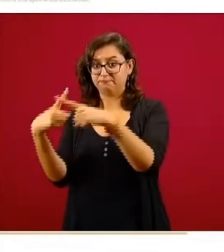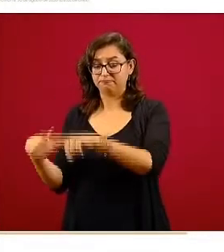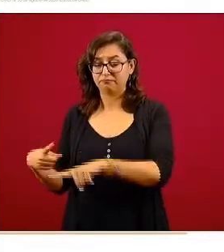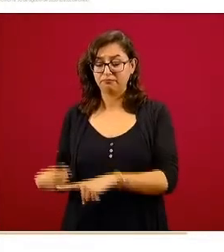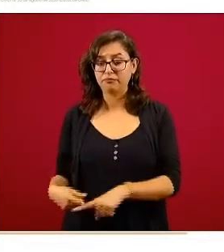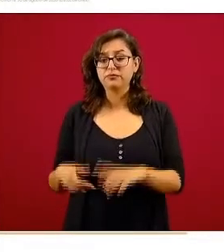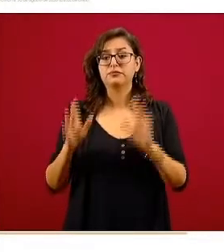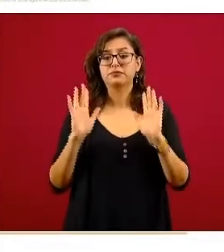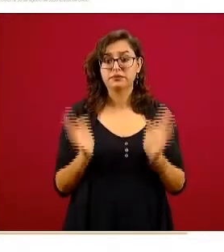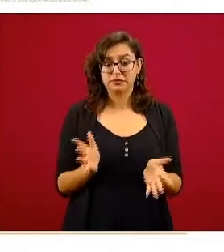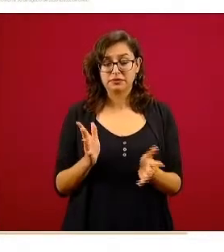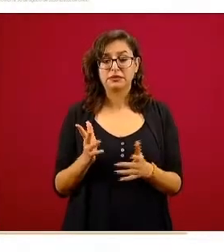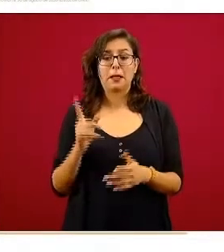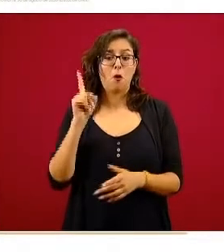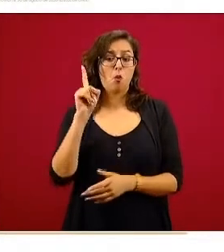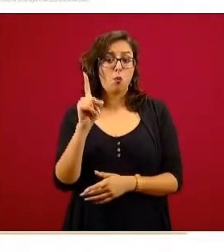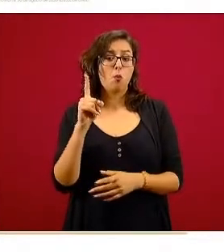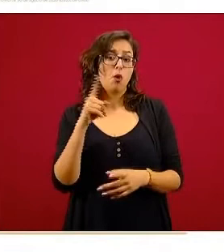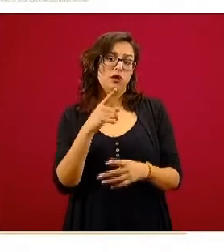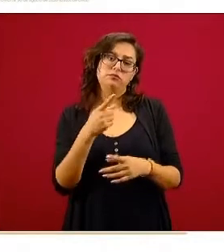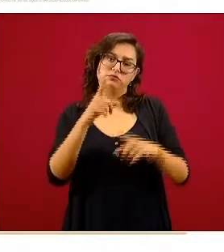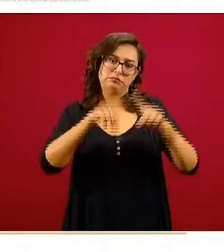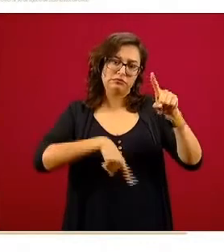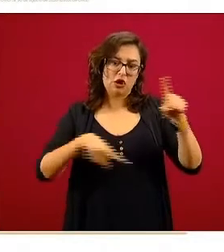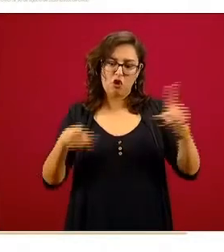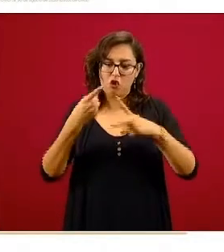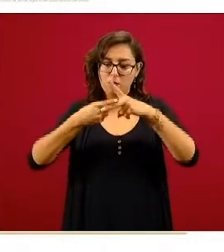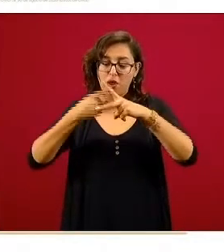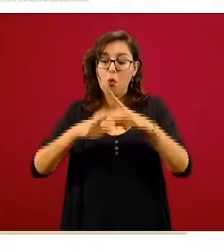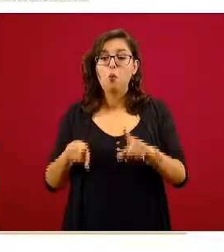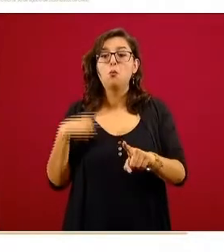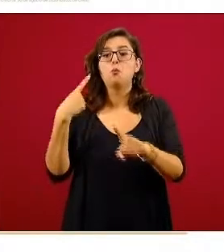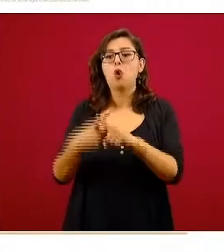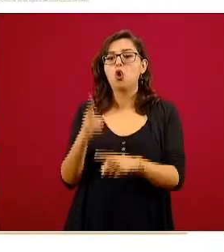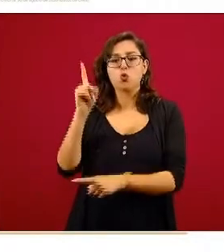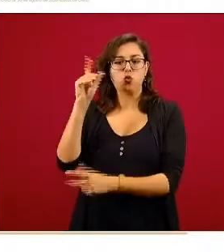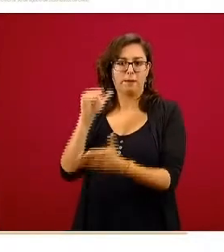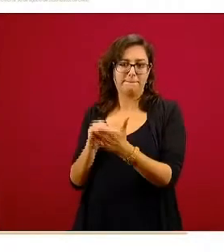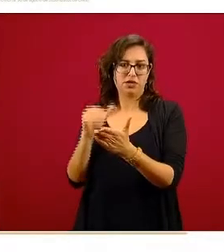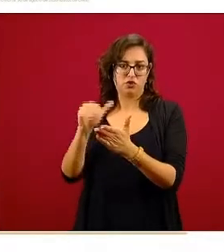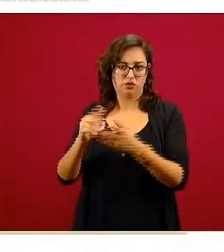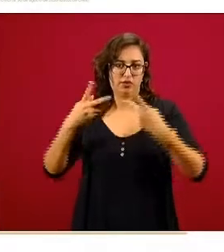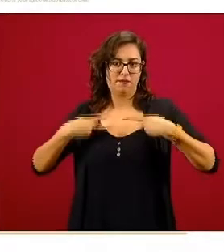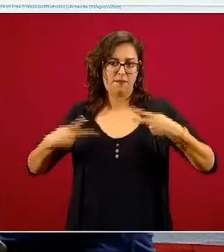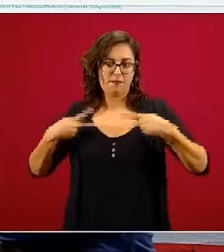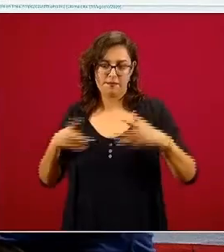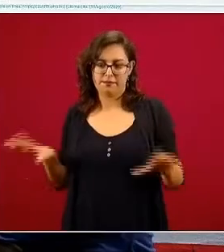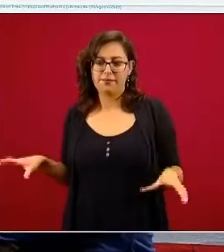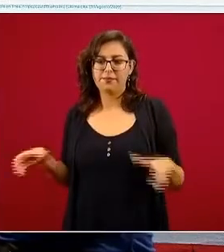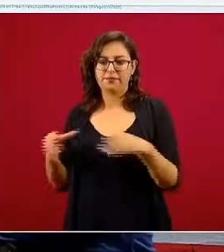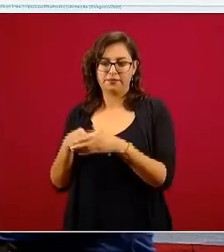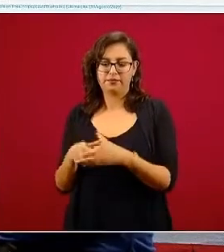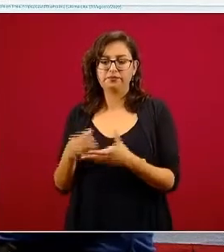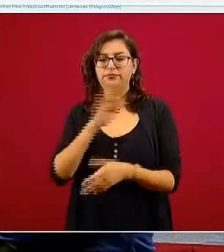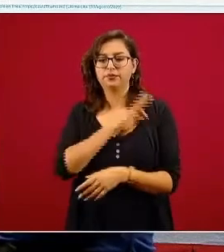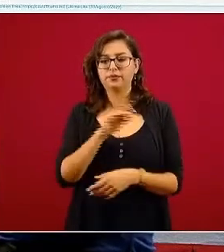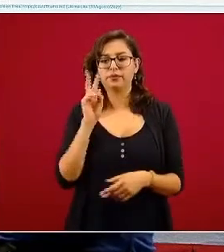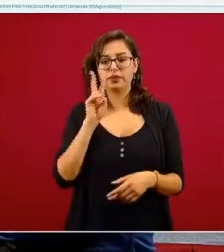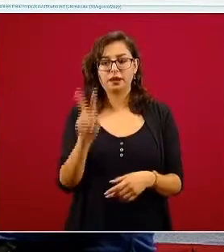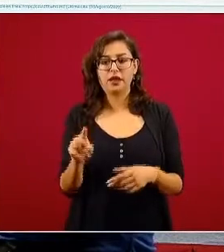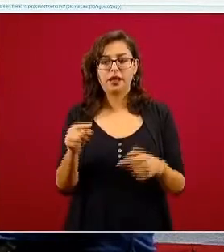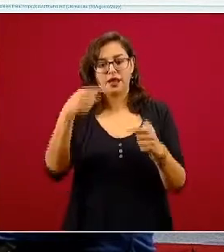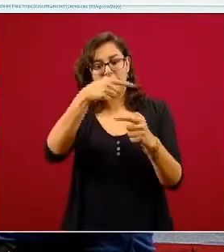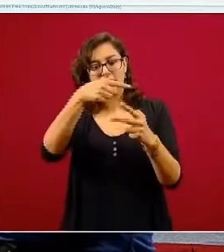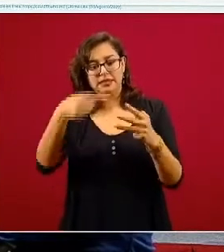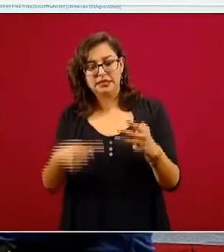han confirmado por millón de habitantes, lo cual permite la comparación entre los países. Tenemos un grupo de 3 países que se puede